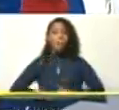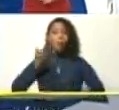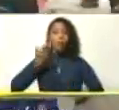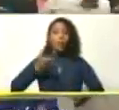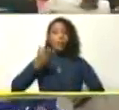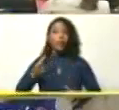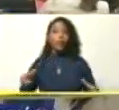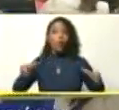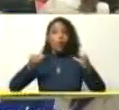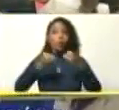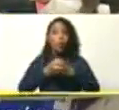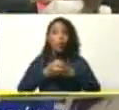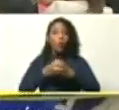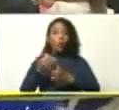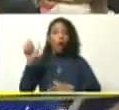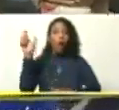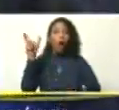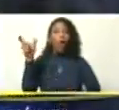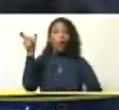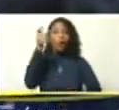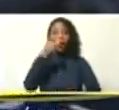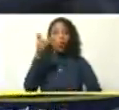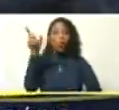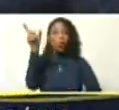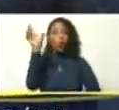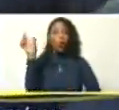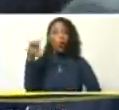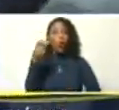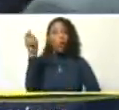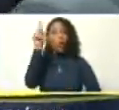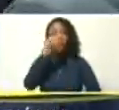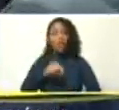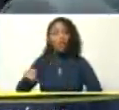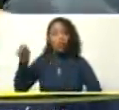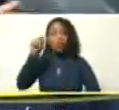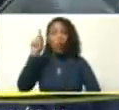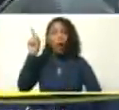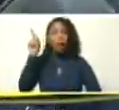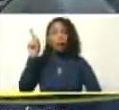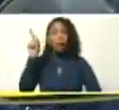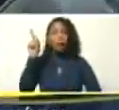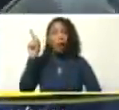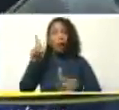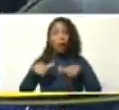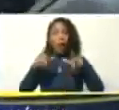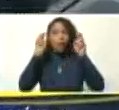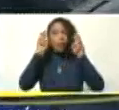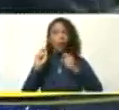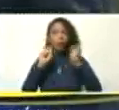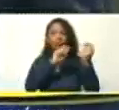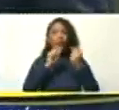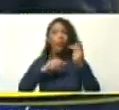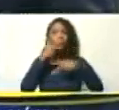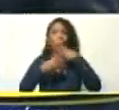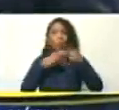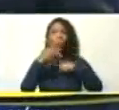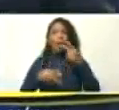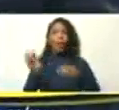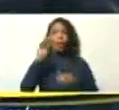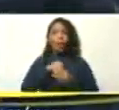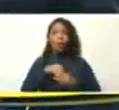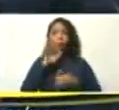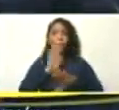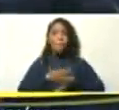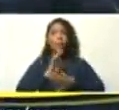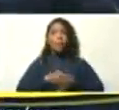televisora privada Globovisión, que ha permitido un espacio para el debate político dentro de lo que ha sido